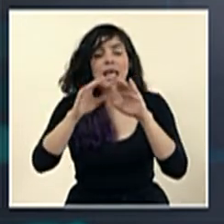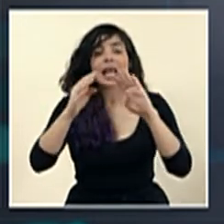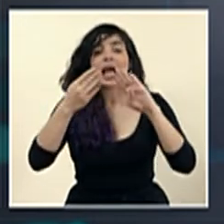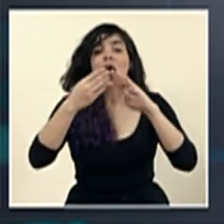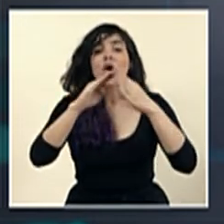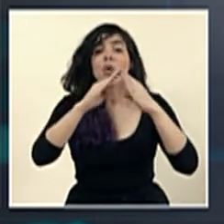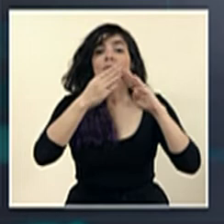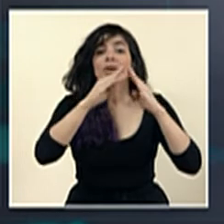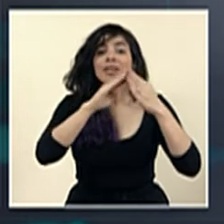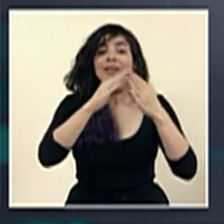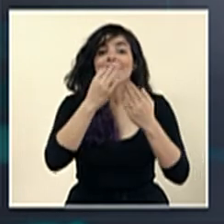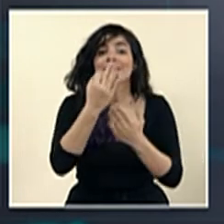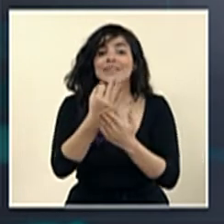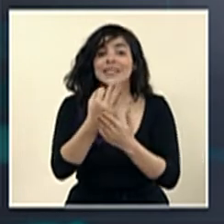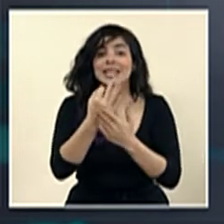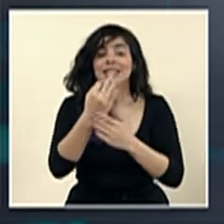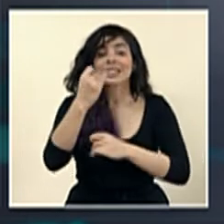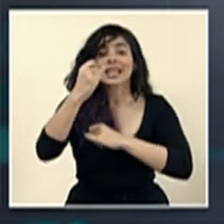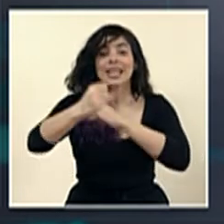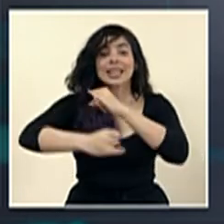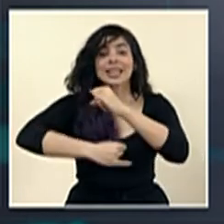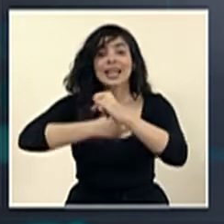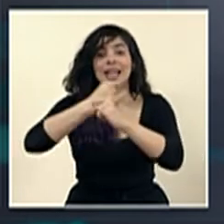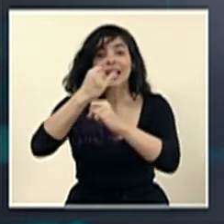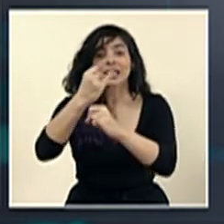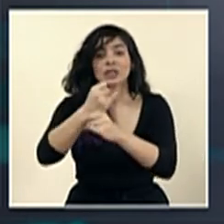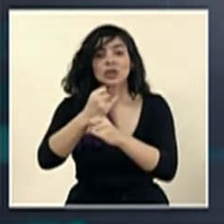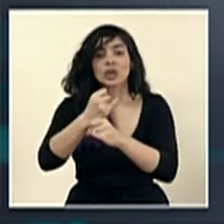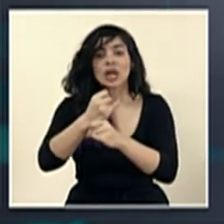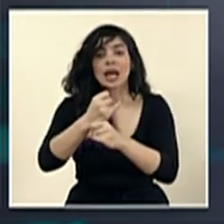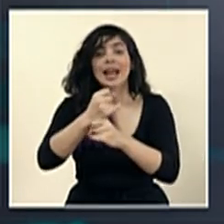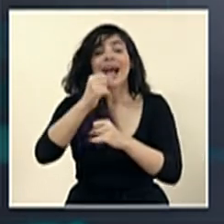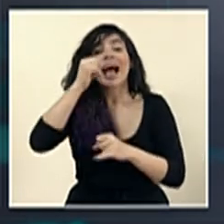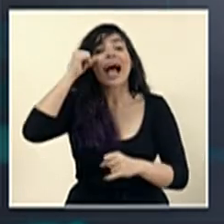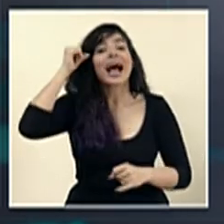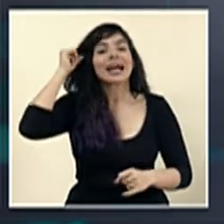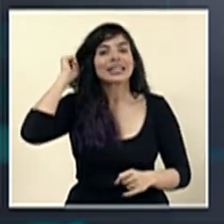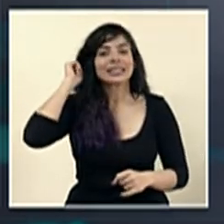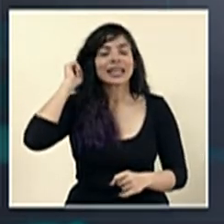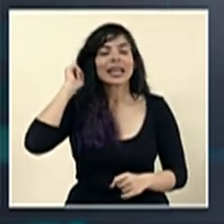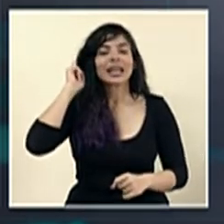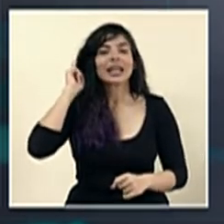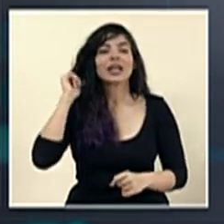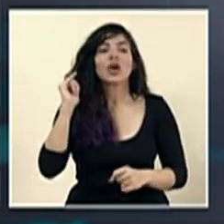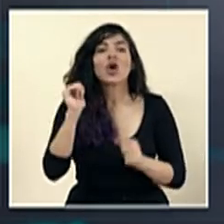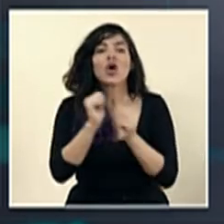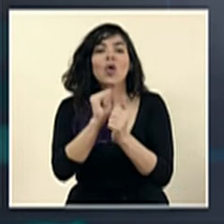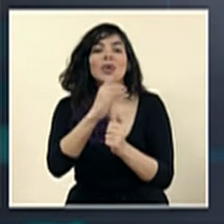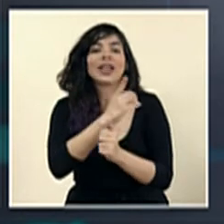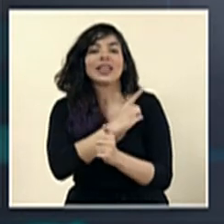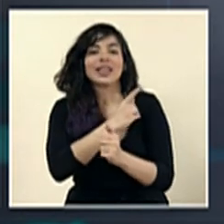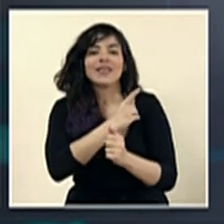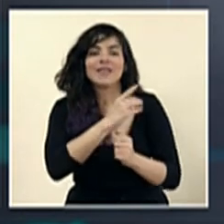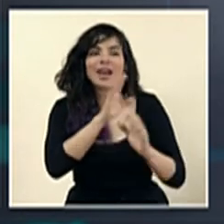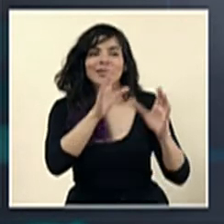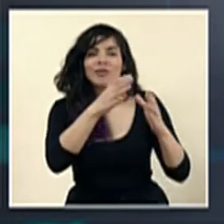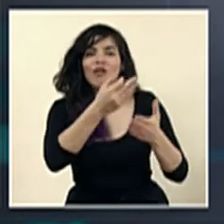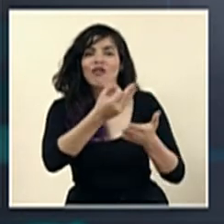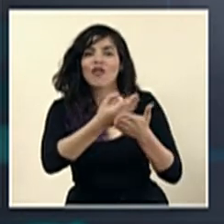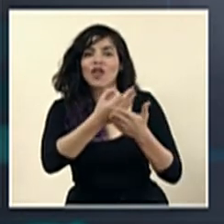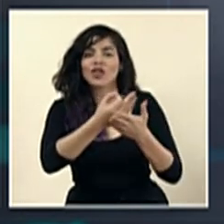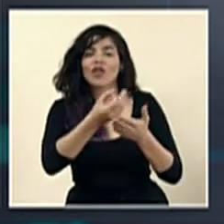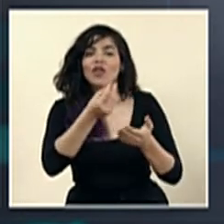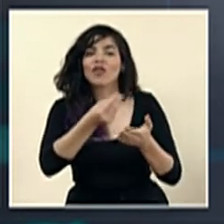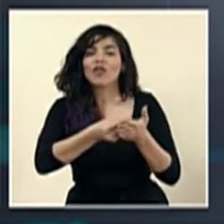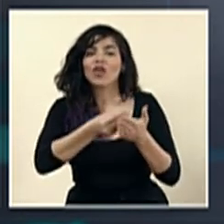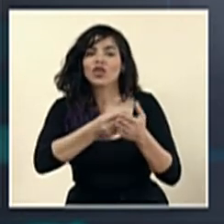comunidad financiera internacional ayer, a través de la Junta Directiva del Fondo Monetario, lo que